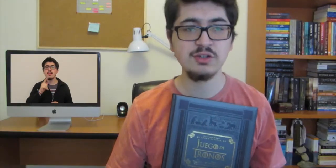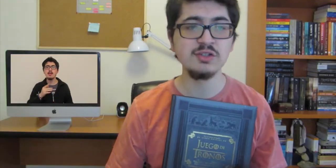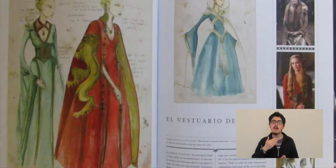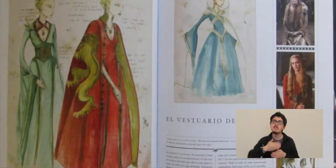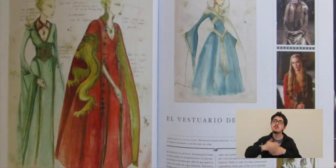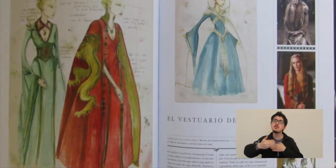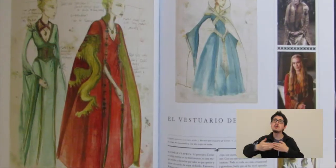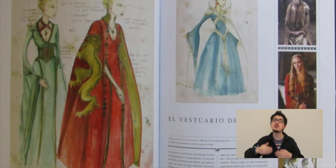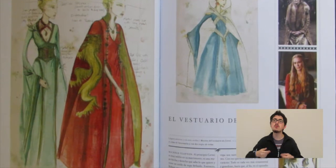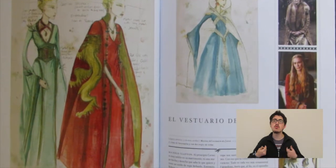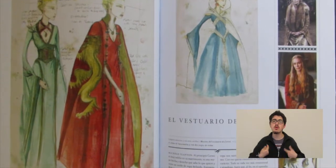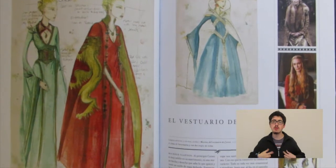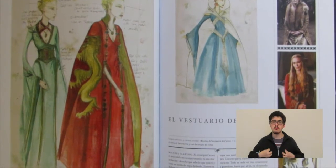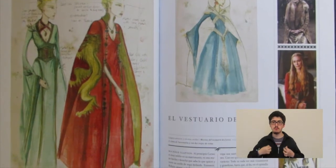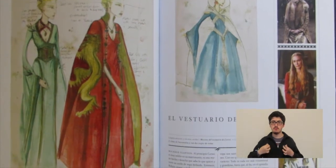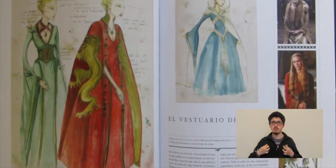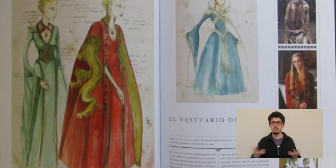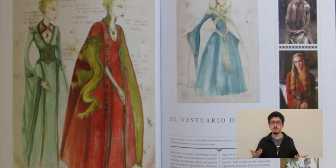proceso de creación de trajes,